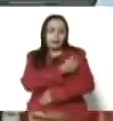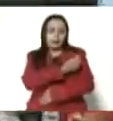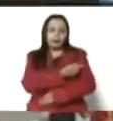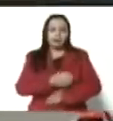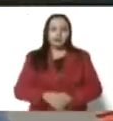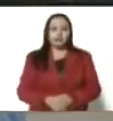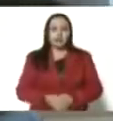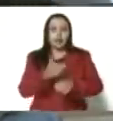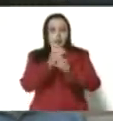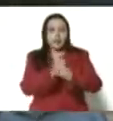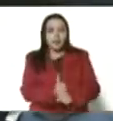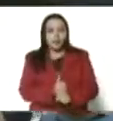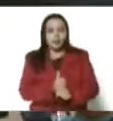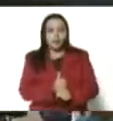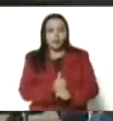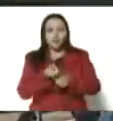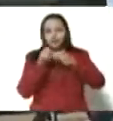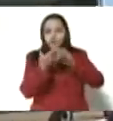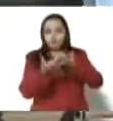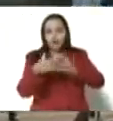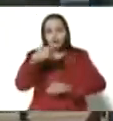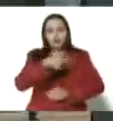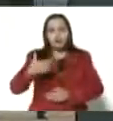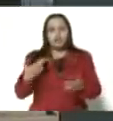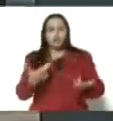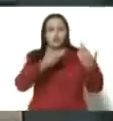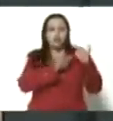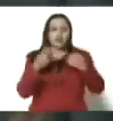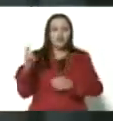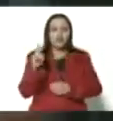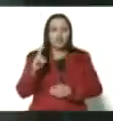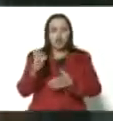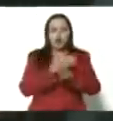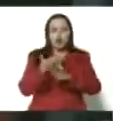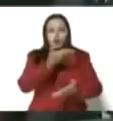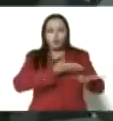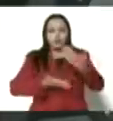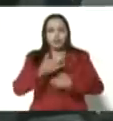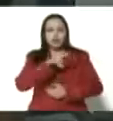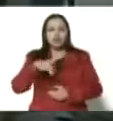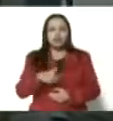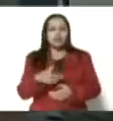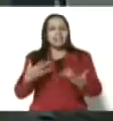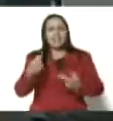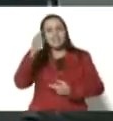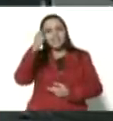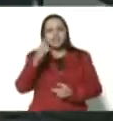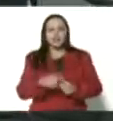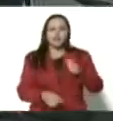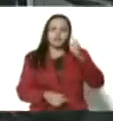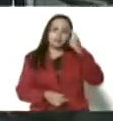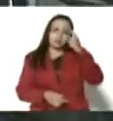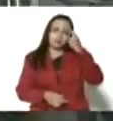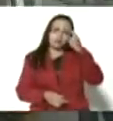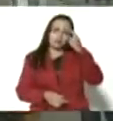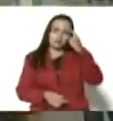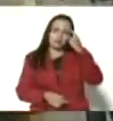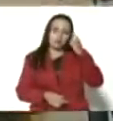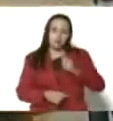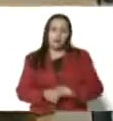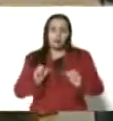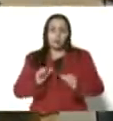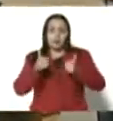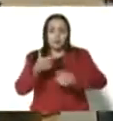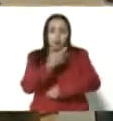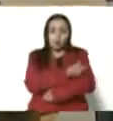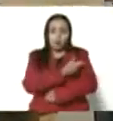bueno, esperamos las declaraciones de las autoridades venezolanas para que comparta con nosotros cuando se va a realizar la inmunización, cuándo se van